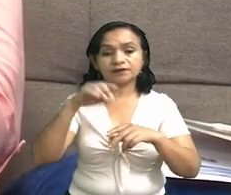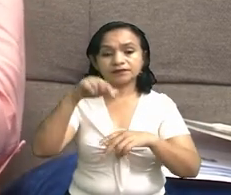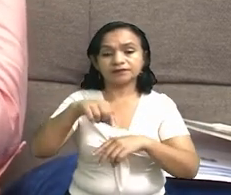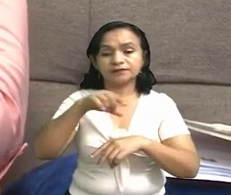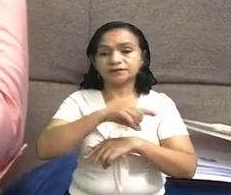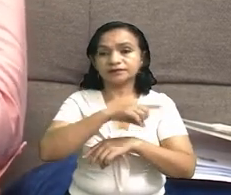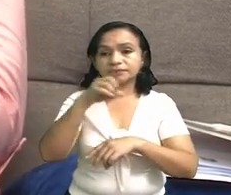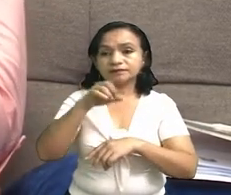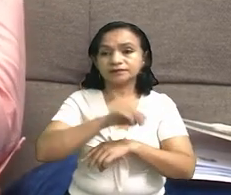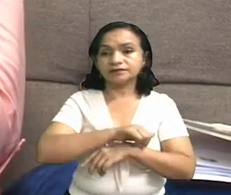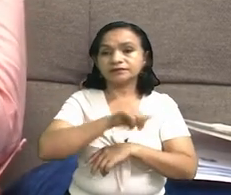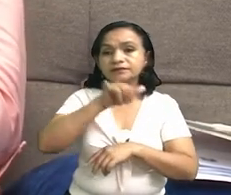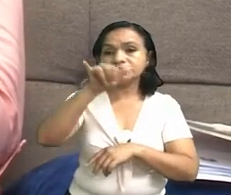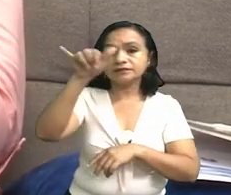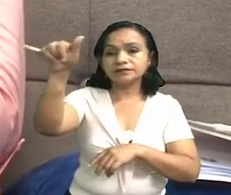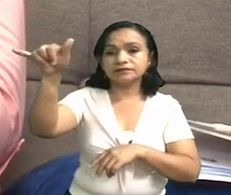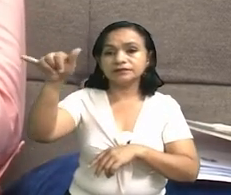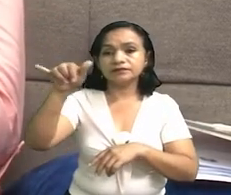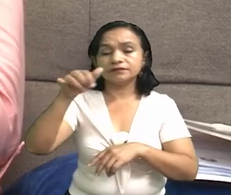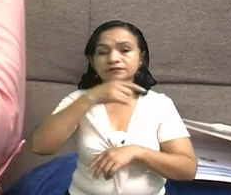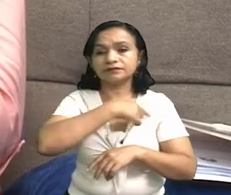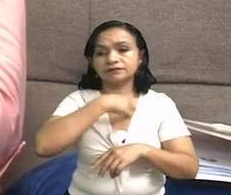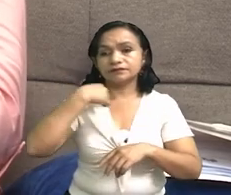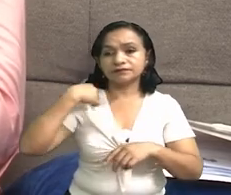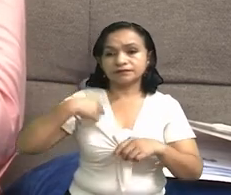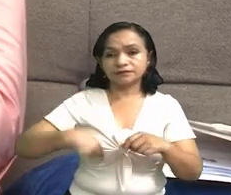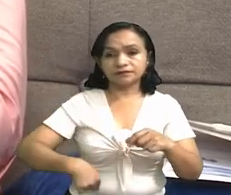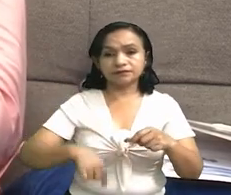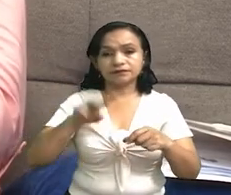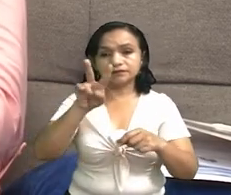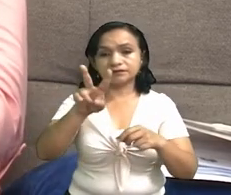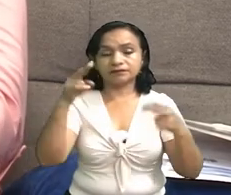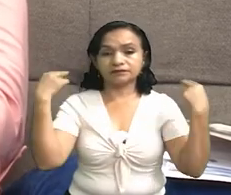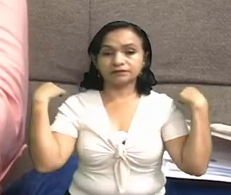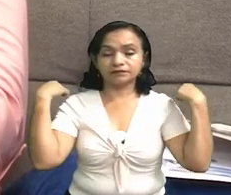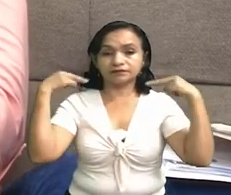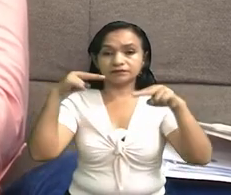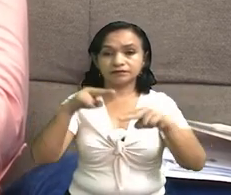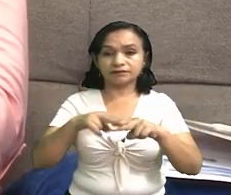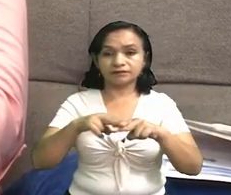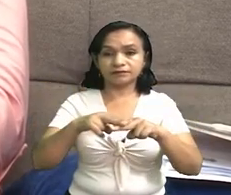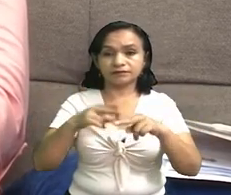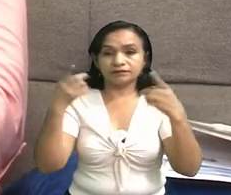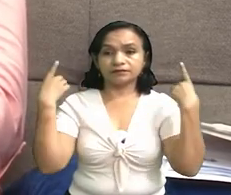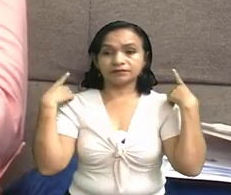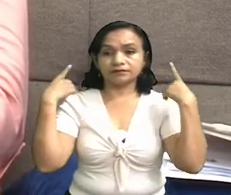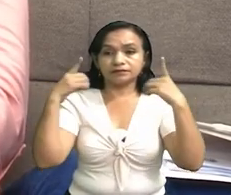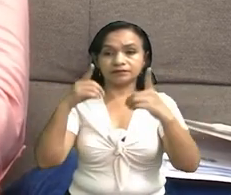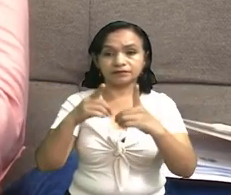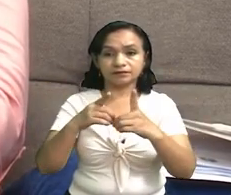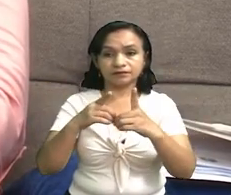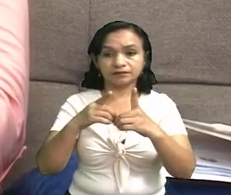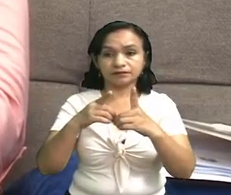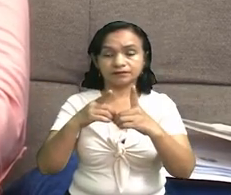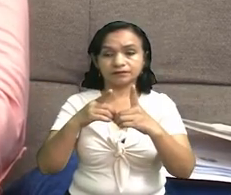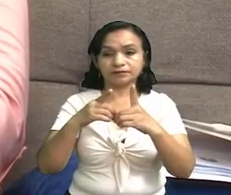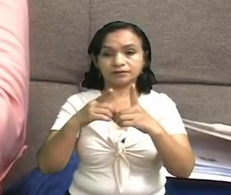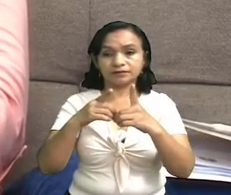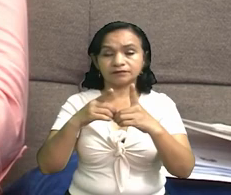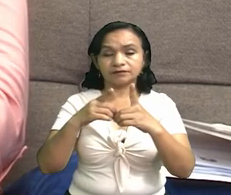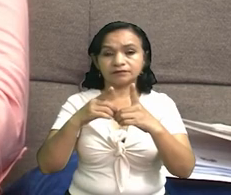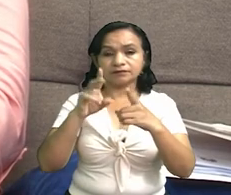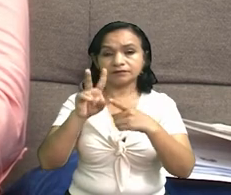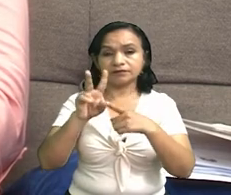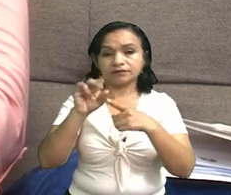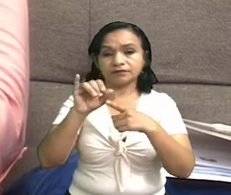salen para China dos profesores nuestros, el director de Educación a Distancia